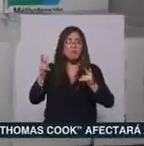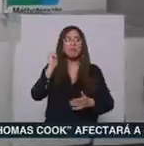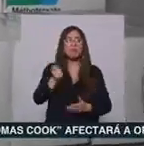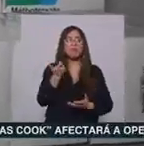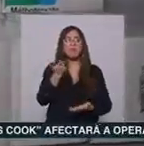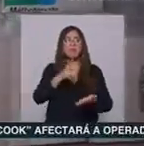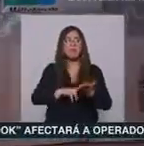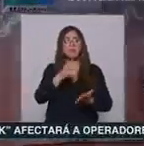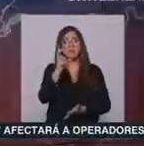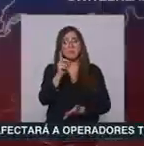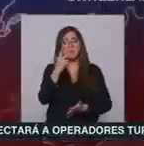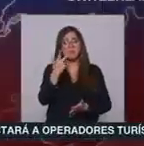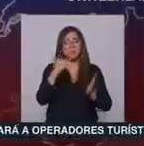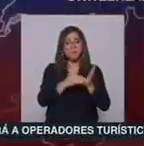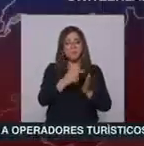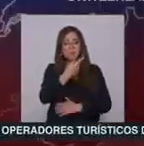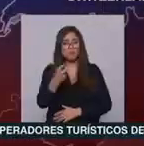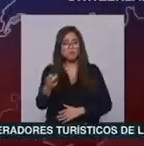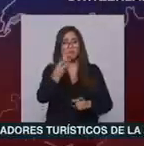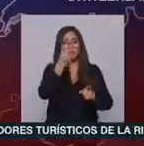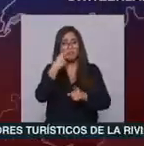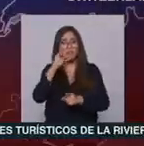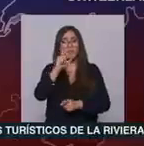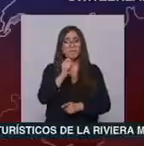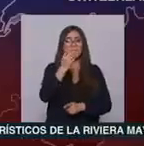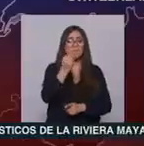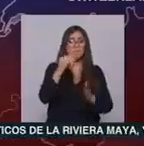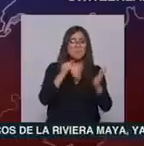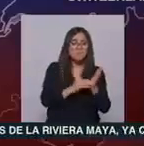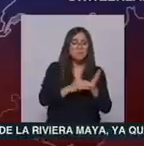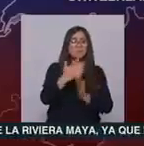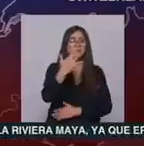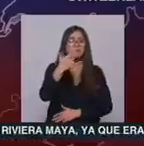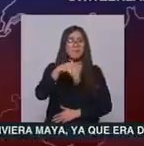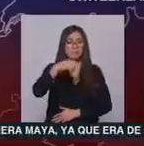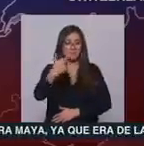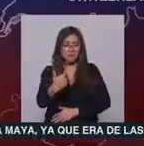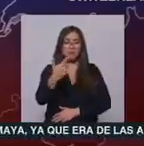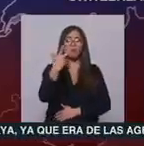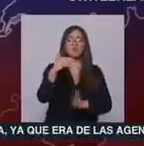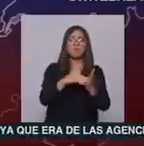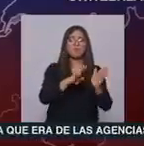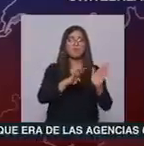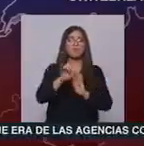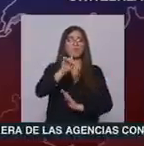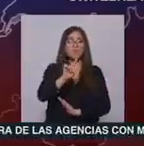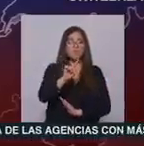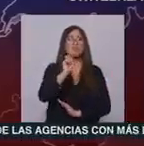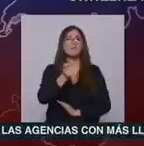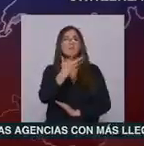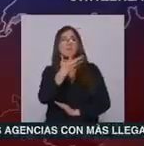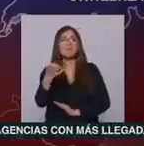de 38.200 unidades, 29.230 de 50 miligramos y 8.970 de